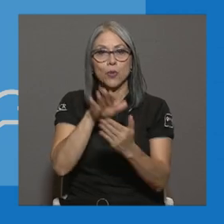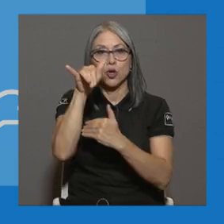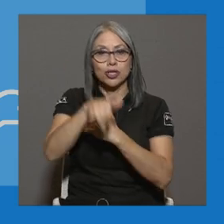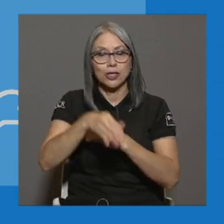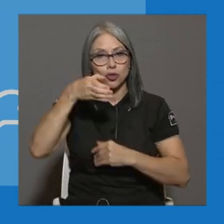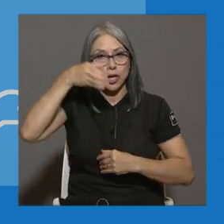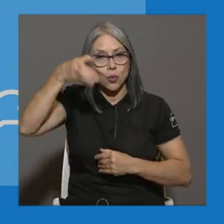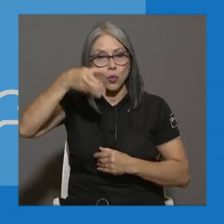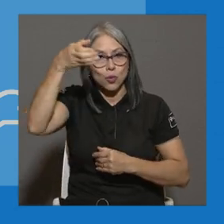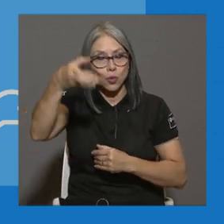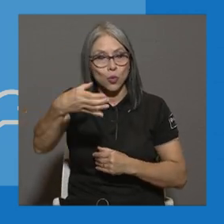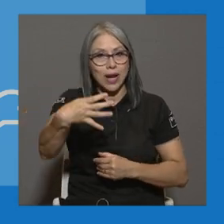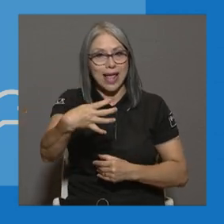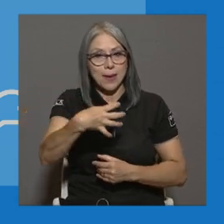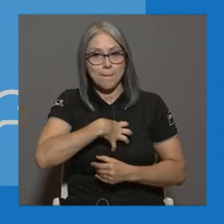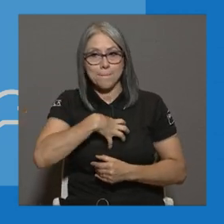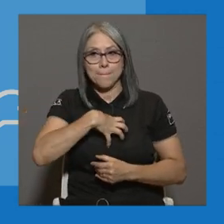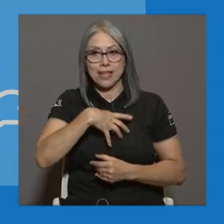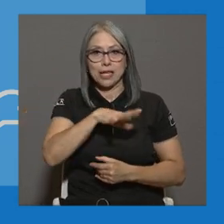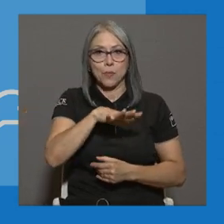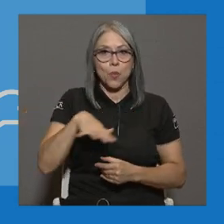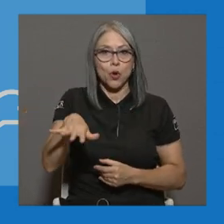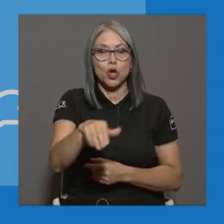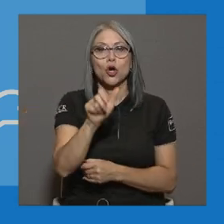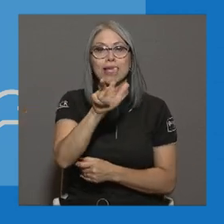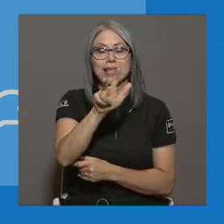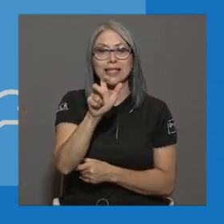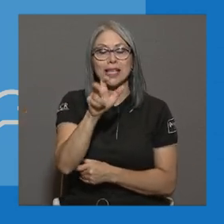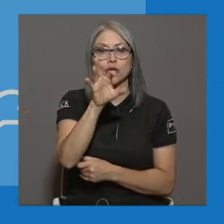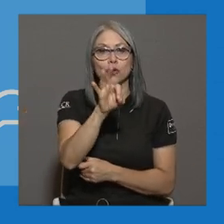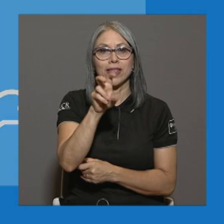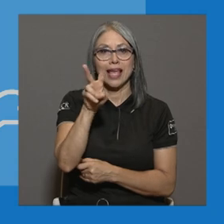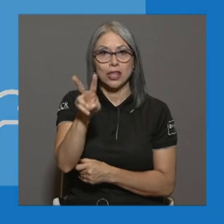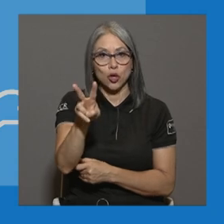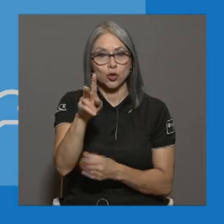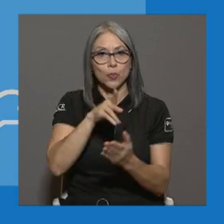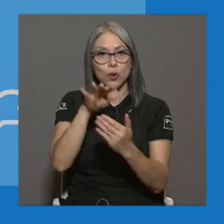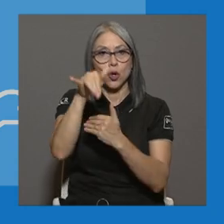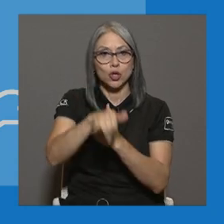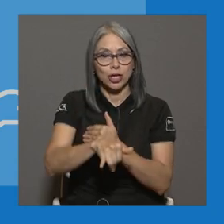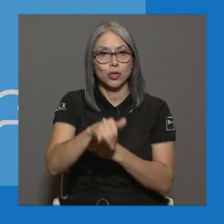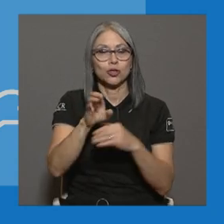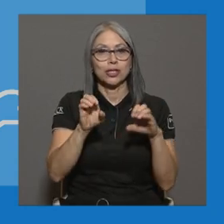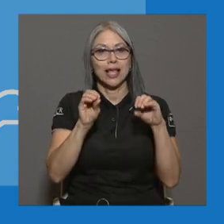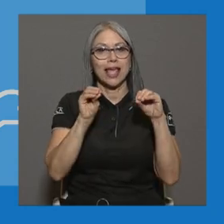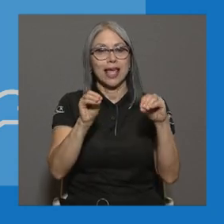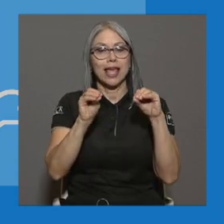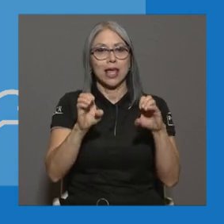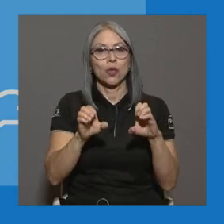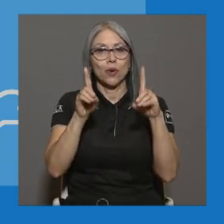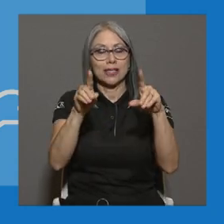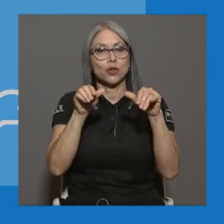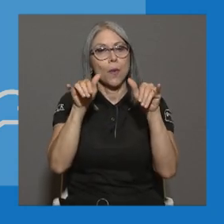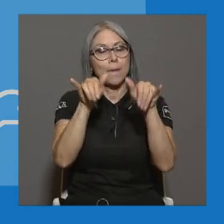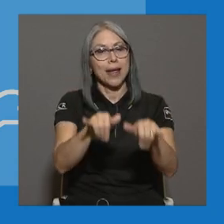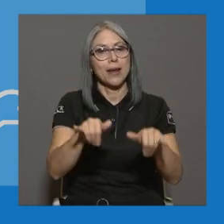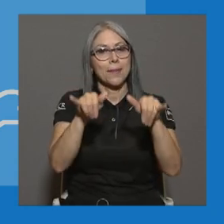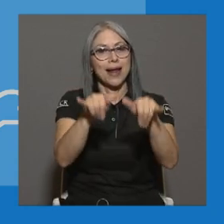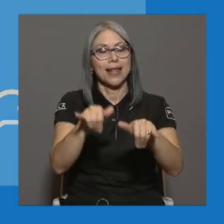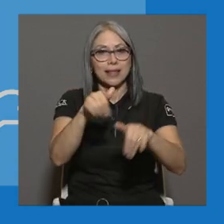de cultura y patrimonio y 392 pertenecientes a educación permanente y